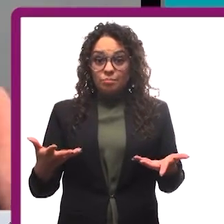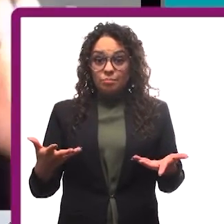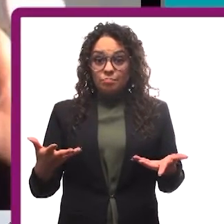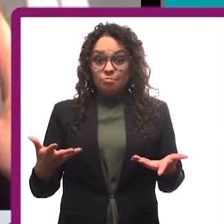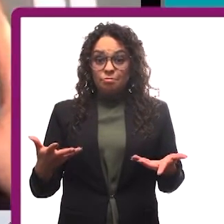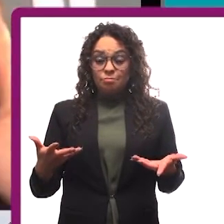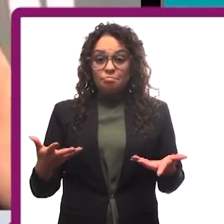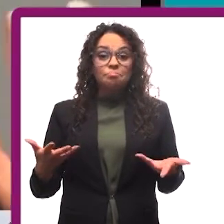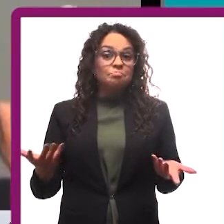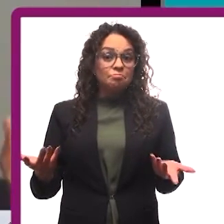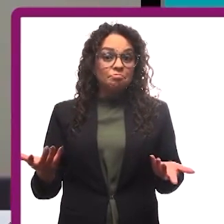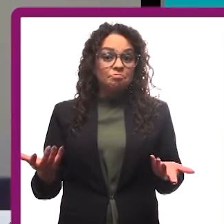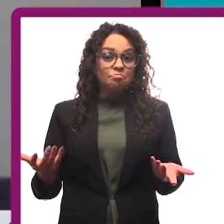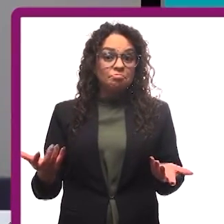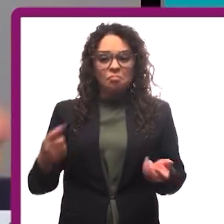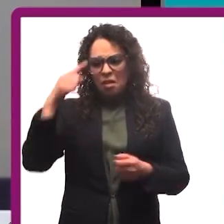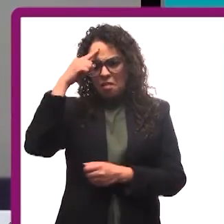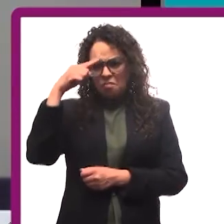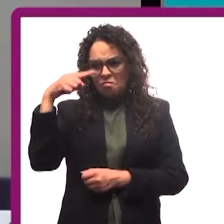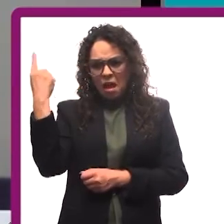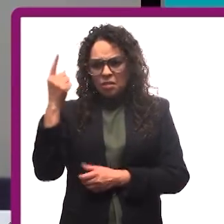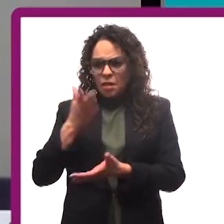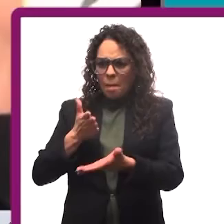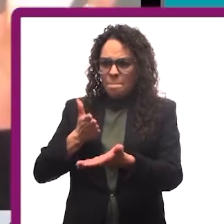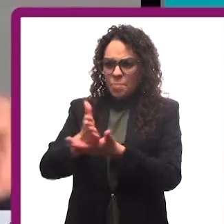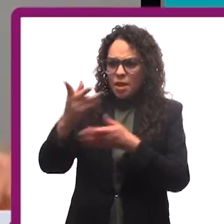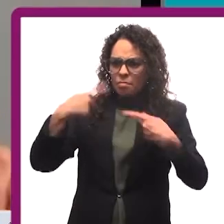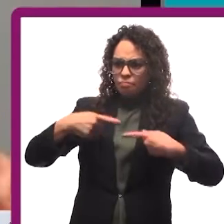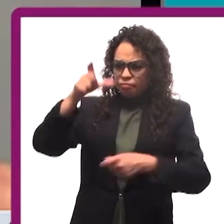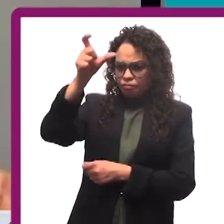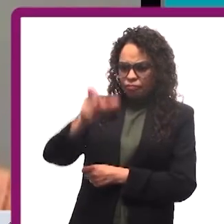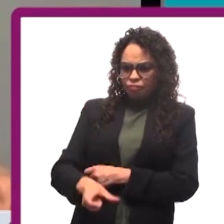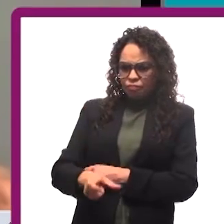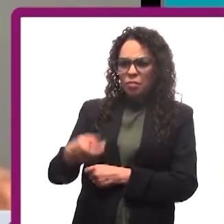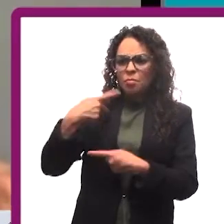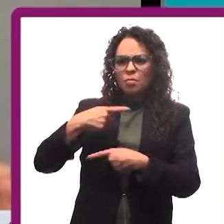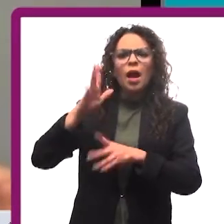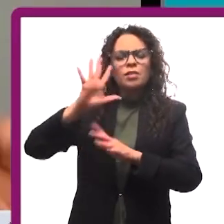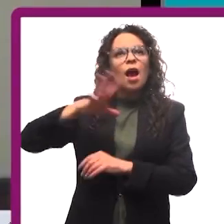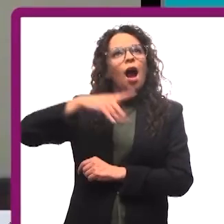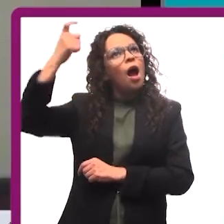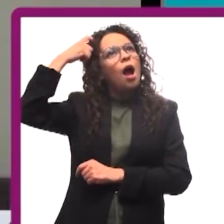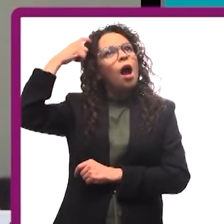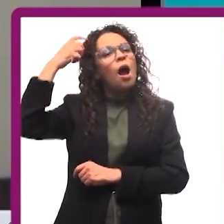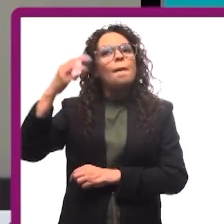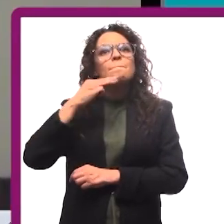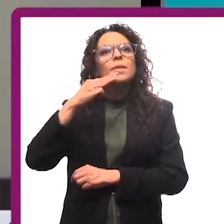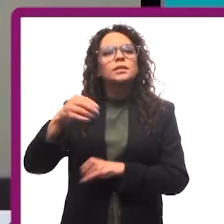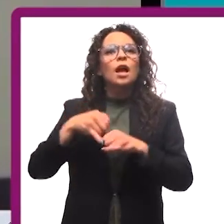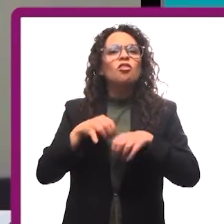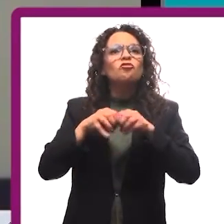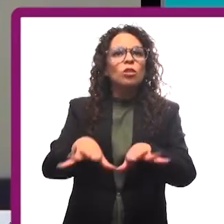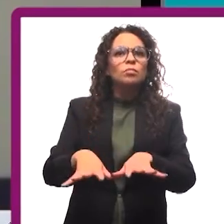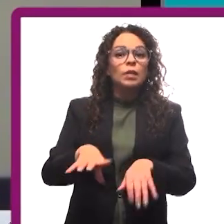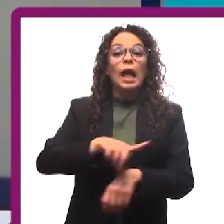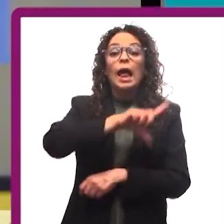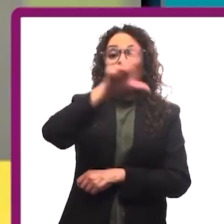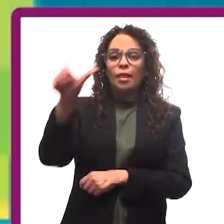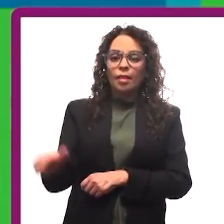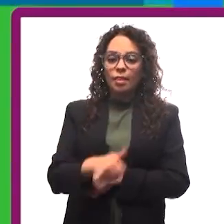¡pum!, una aguja hipodérmica y la persona, ¡uf!, ya tiene el mensaje. Ya después se corrigieron ciertas cosas